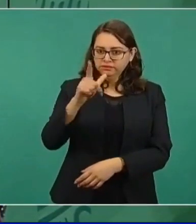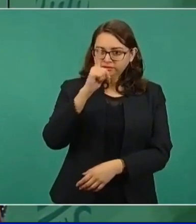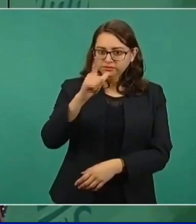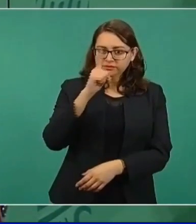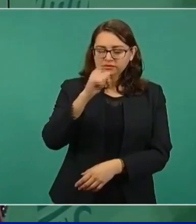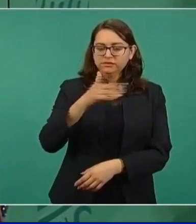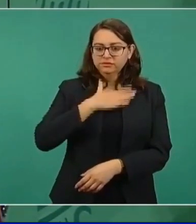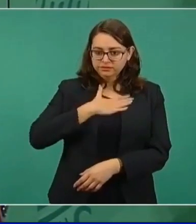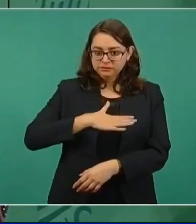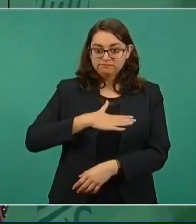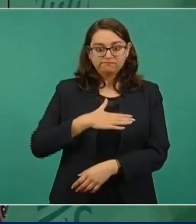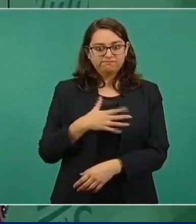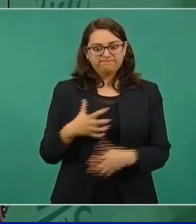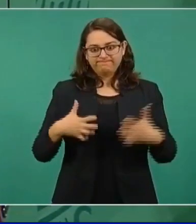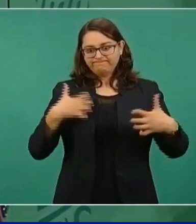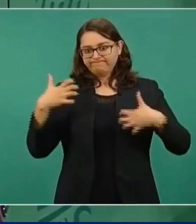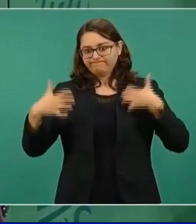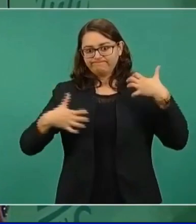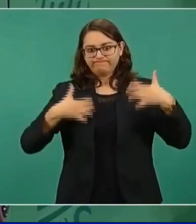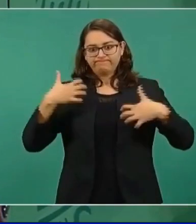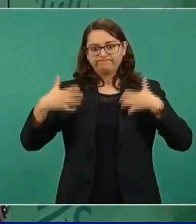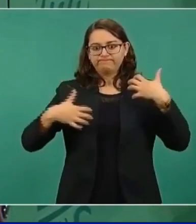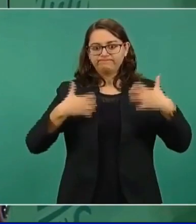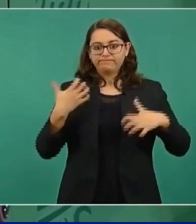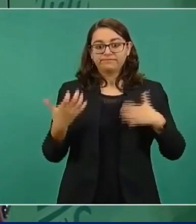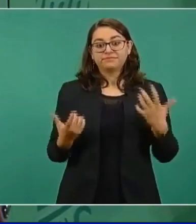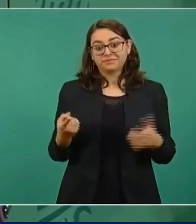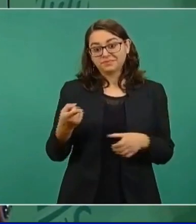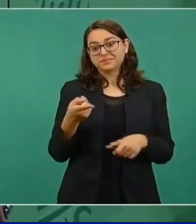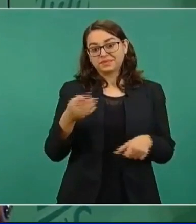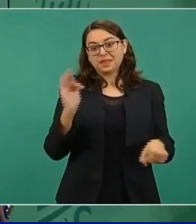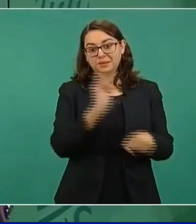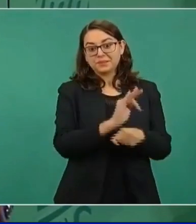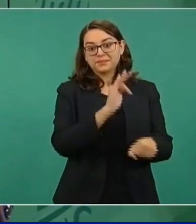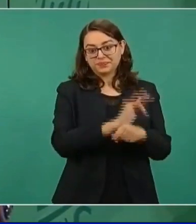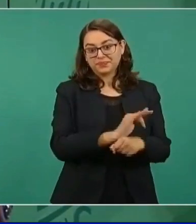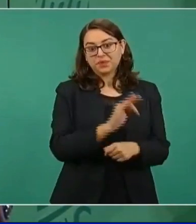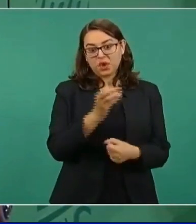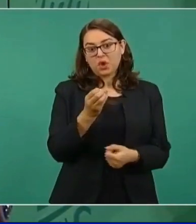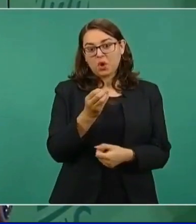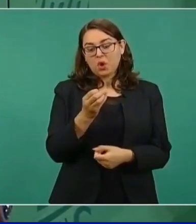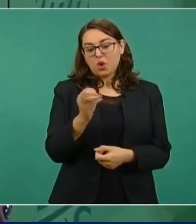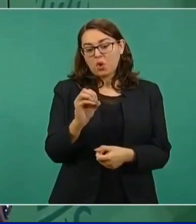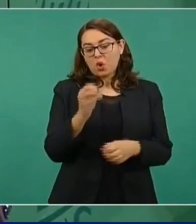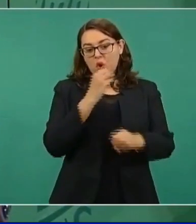de un patrocinador del Reforma, el señor Fernández de